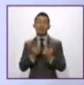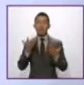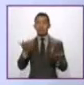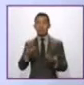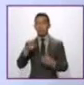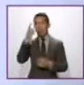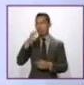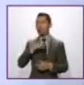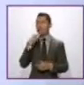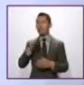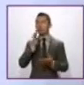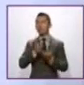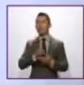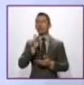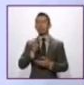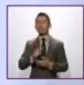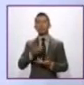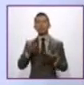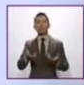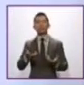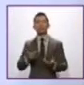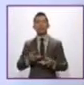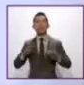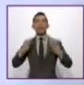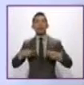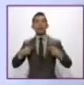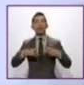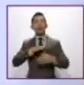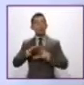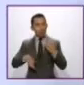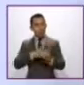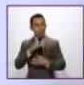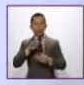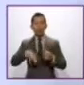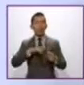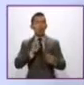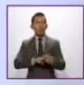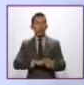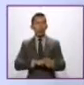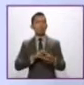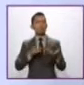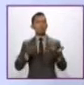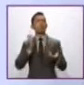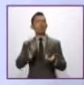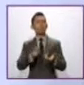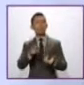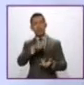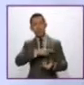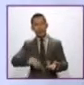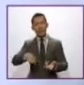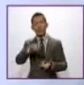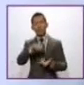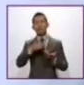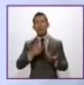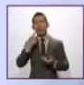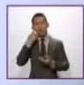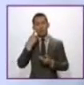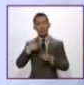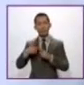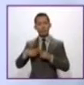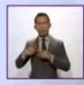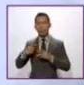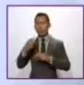esta corrupción, es invitar también al Observatorio Ciudadano, una organización legítima que se ha limitado a medir las prácticas de